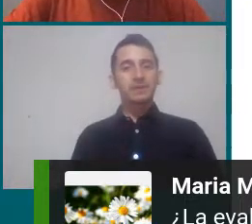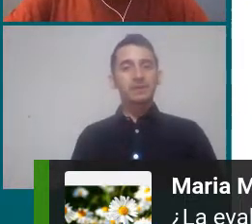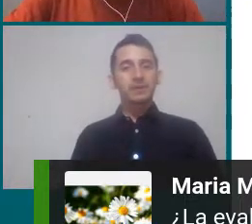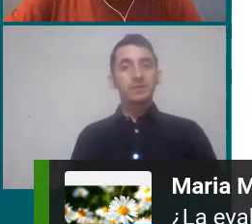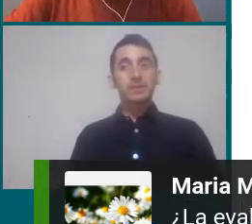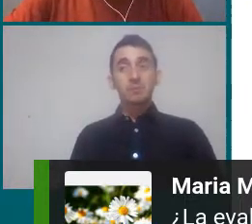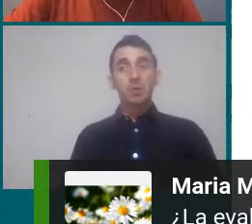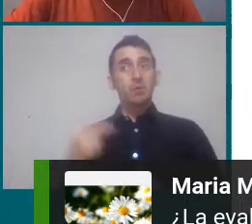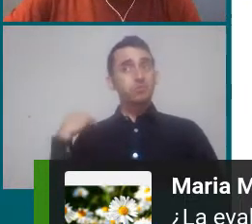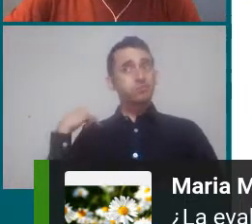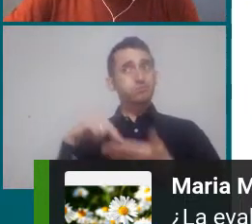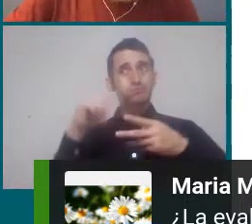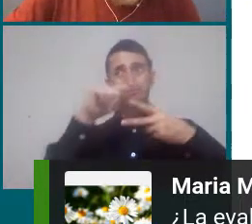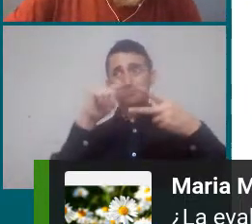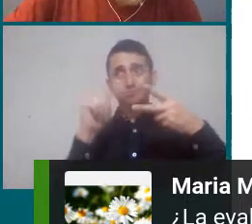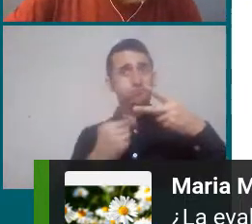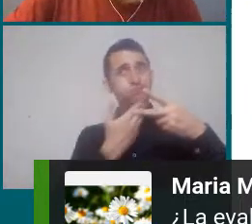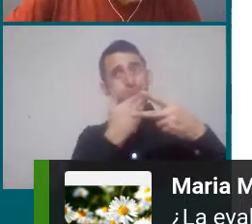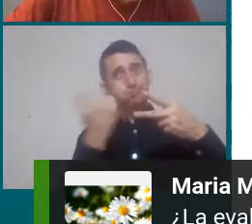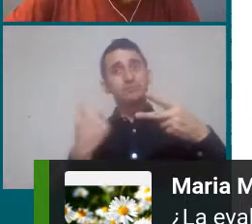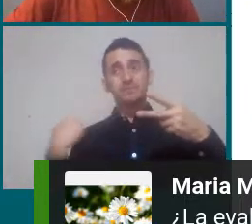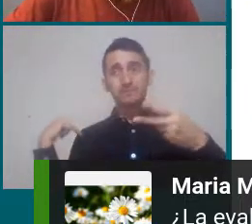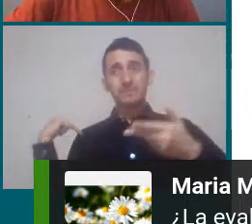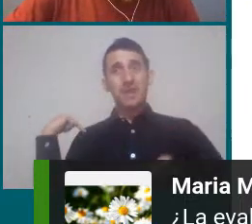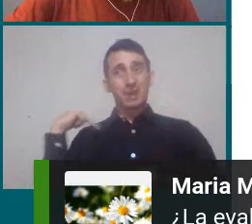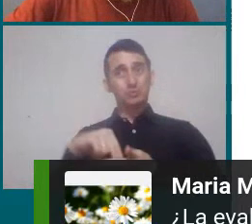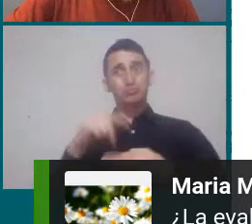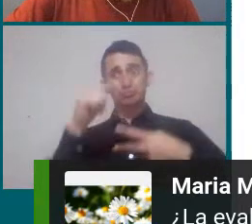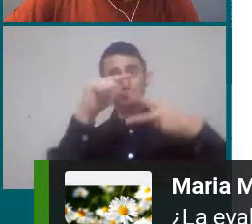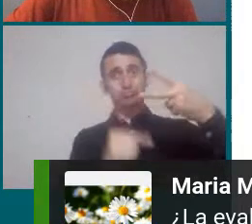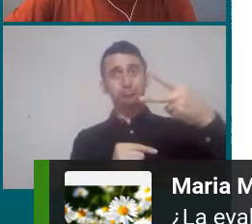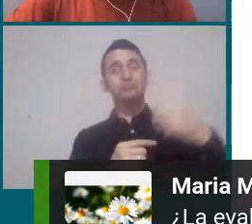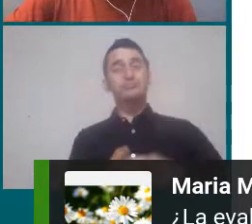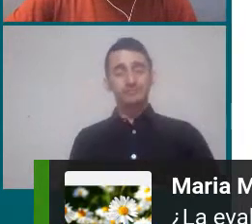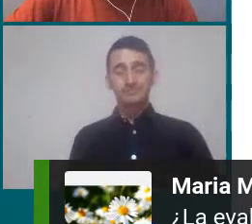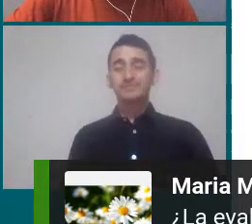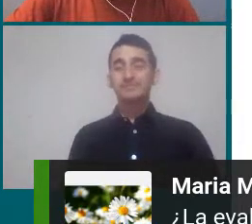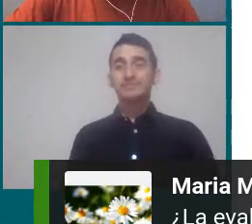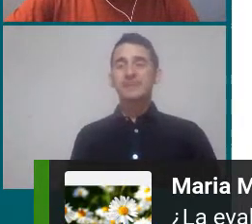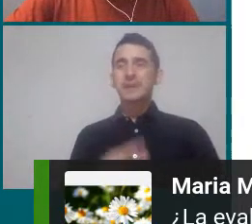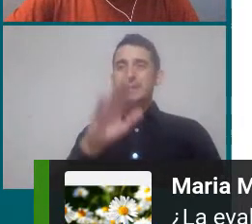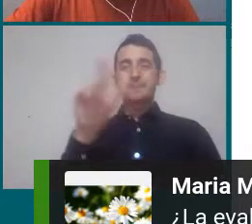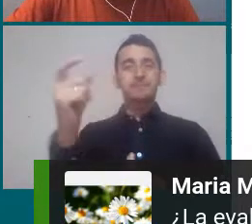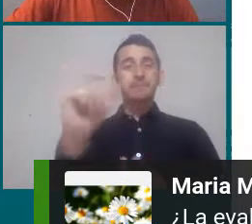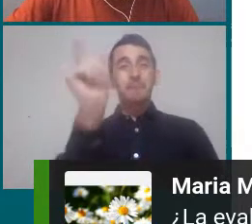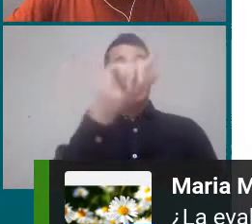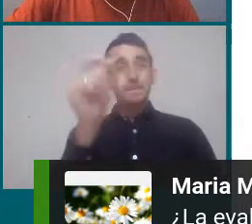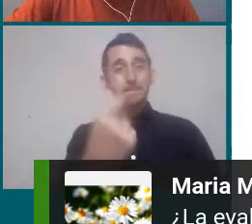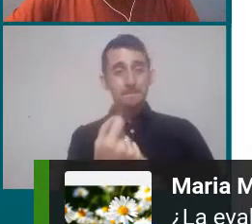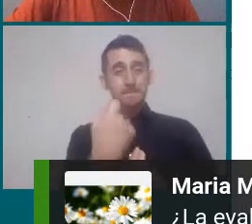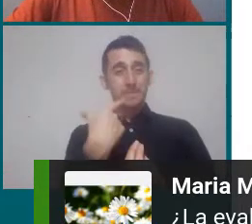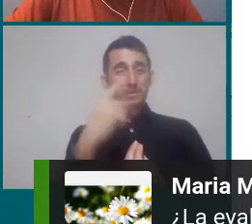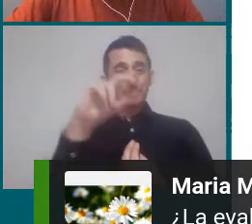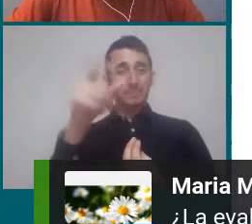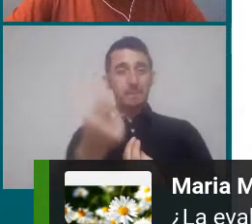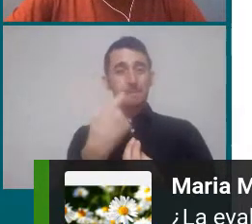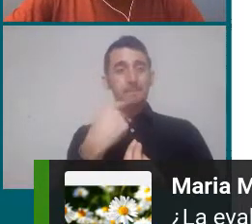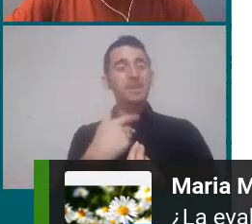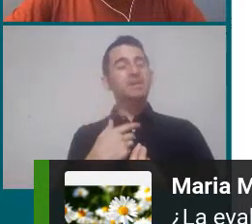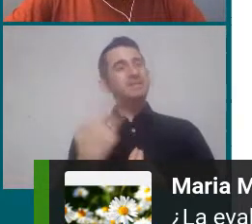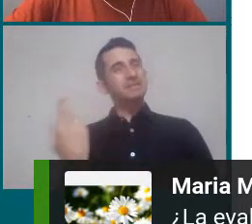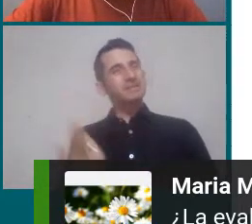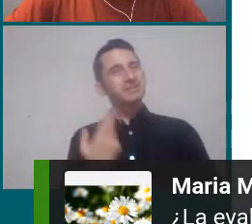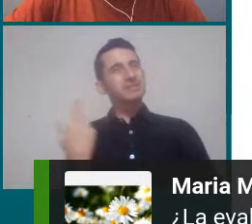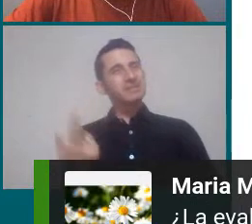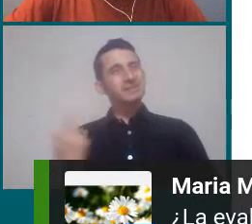Estos dos autores para mí son clave, con estos dos libros. Importantísima esta pregunta que se ha venido reiterando